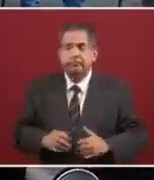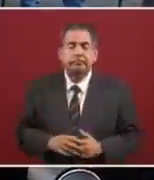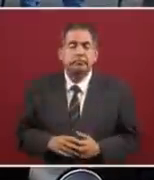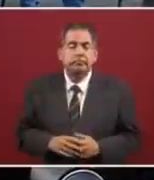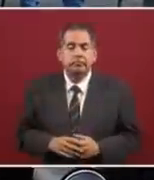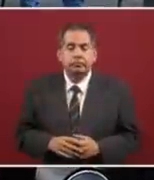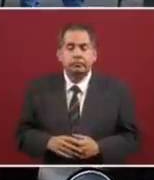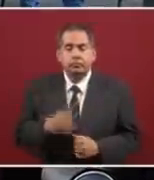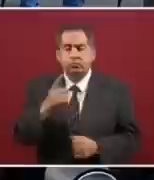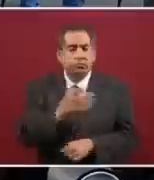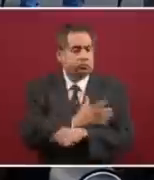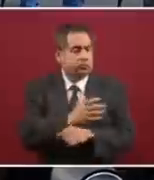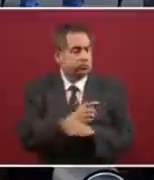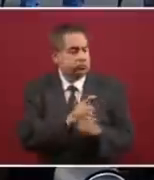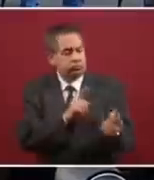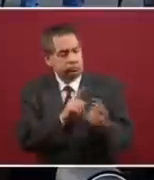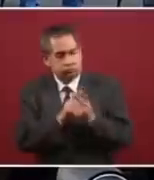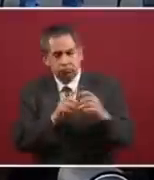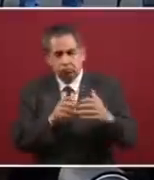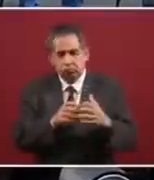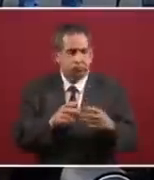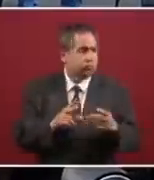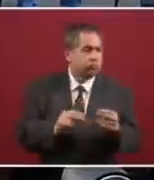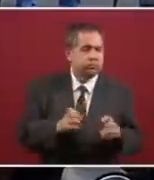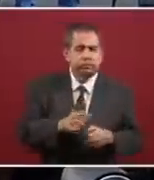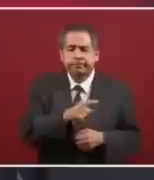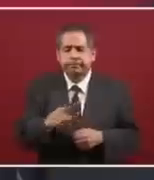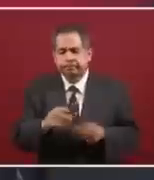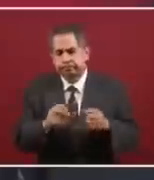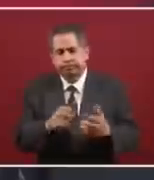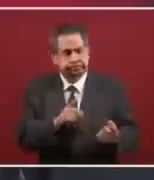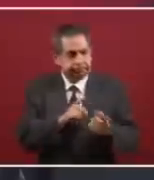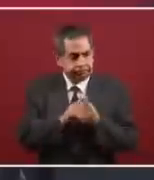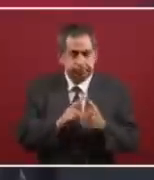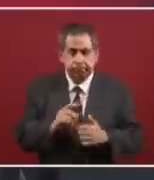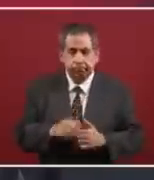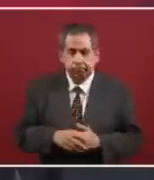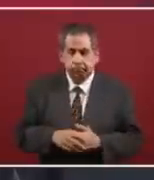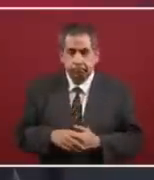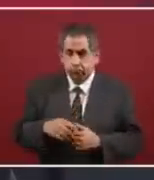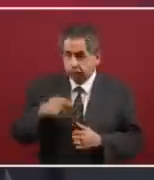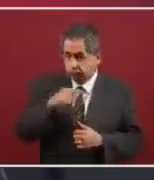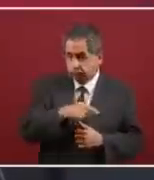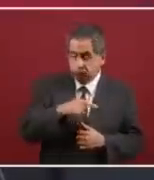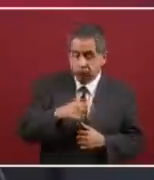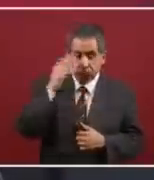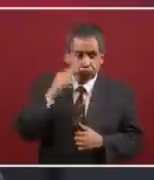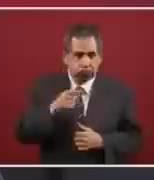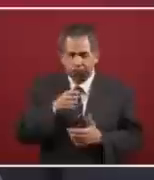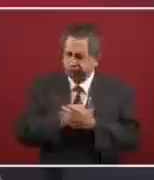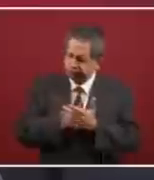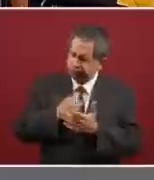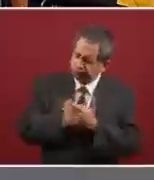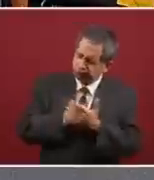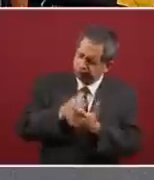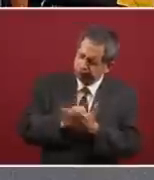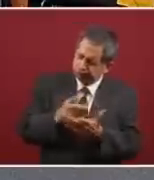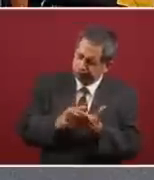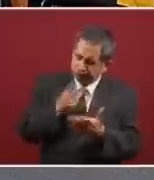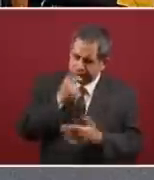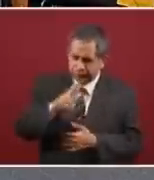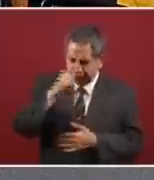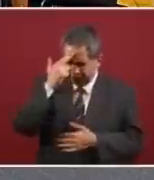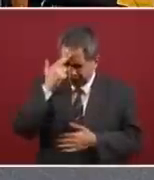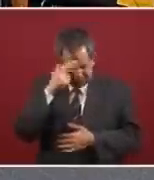un compañero que ahora no está presente pero que había estado insistiendo si se